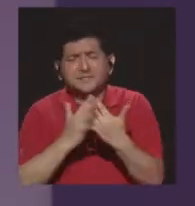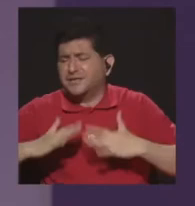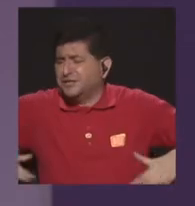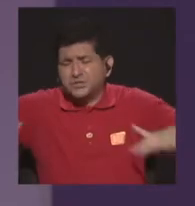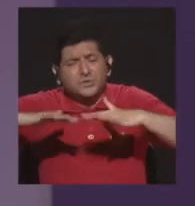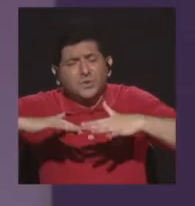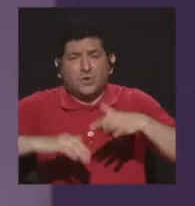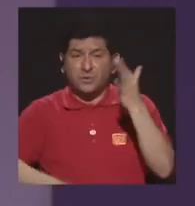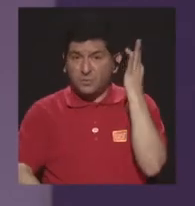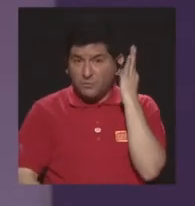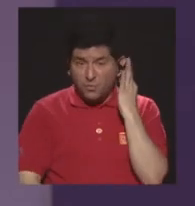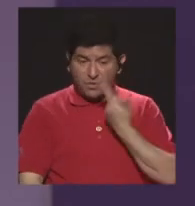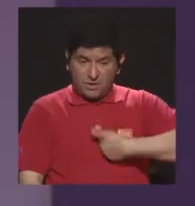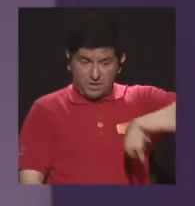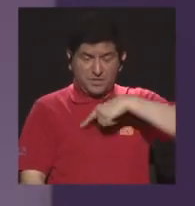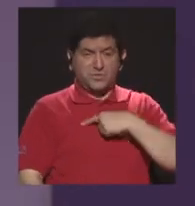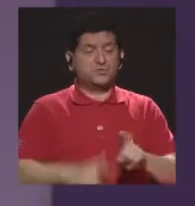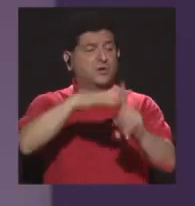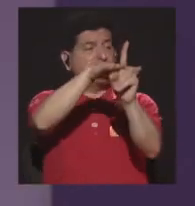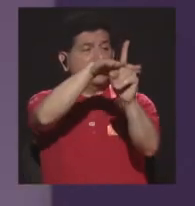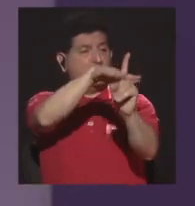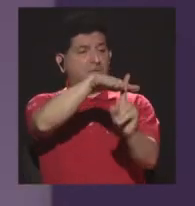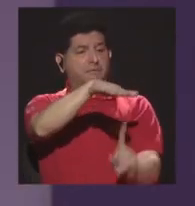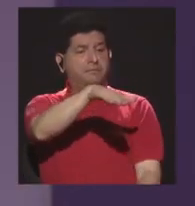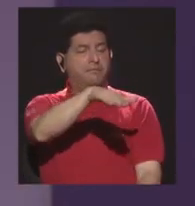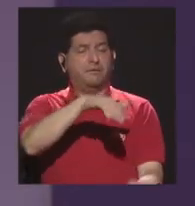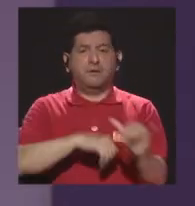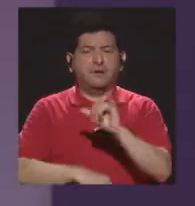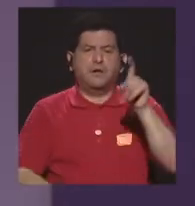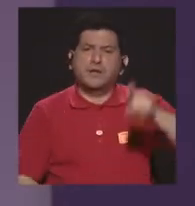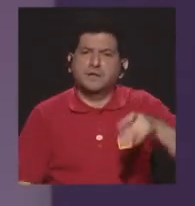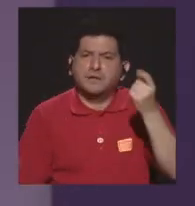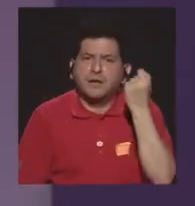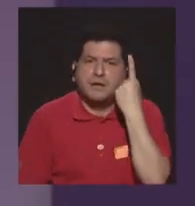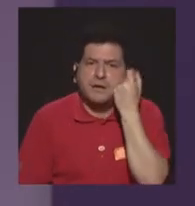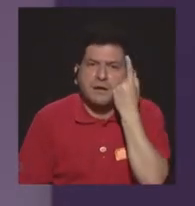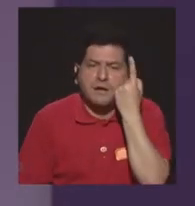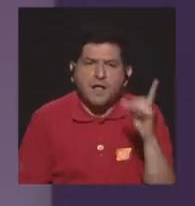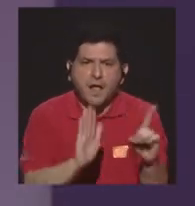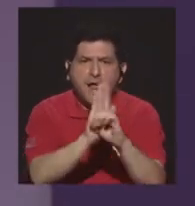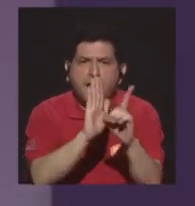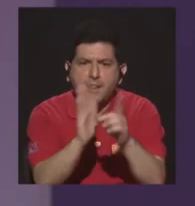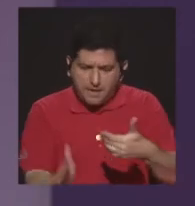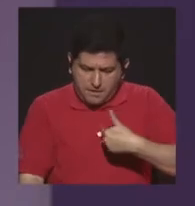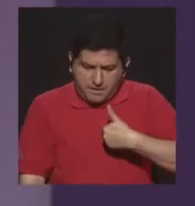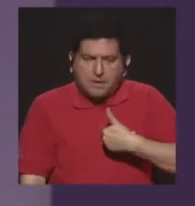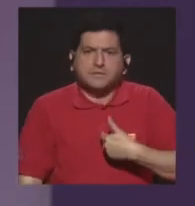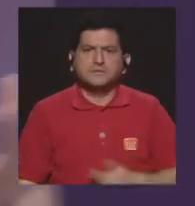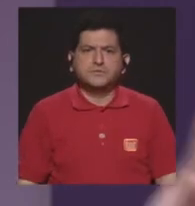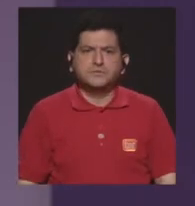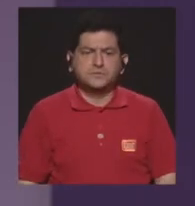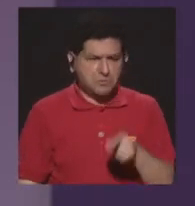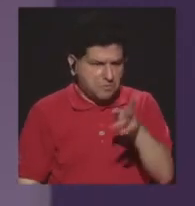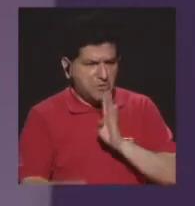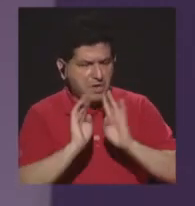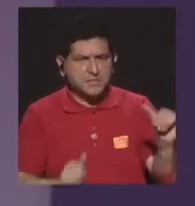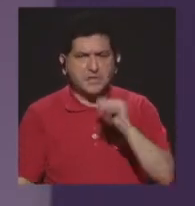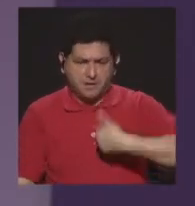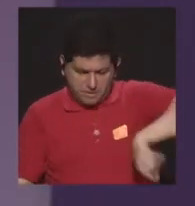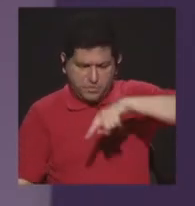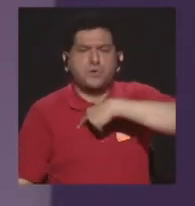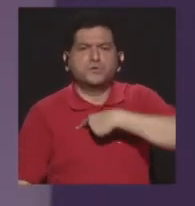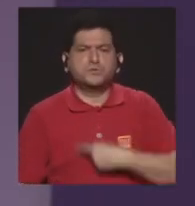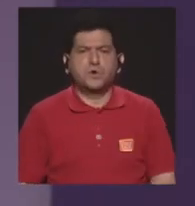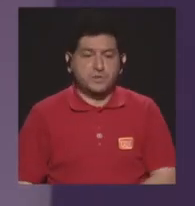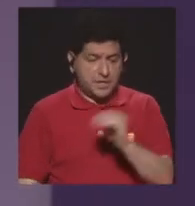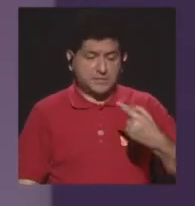ámbitos, porque las mujeres estamos siendo invisibilizadas y también tenemos que entender que nuestro derecho es que se hable también de nosotras y